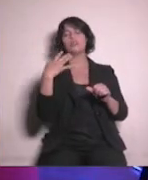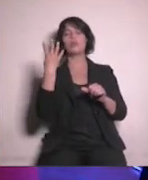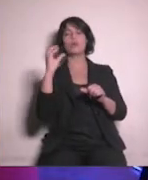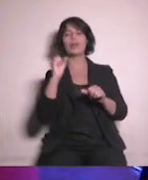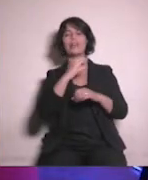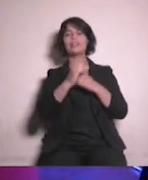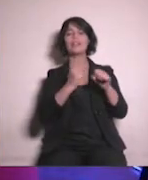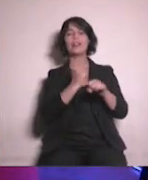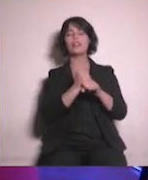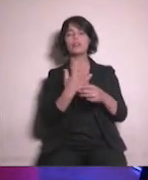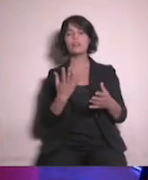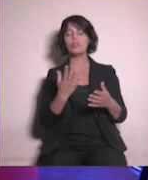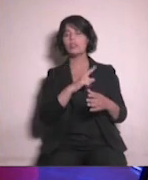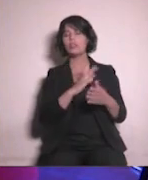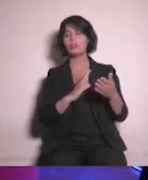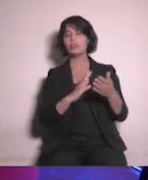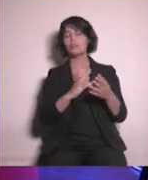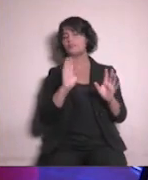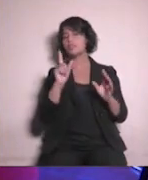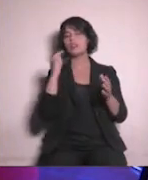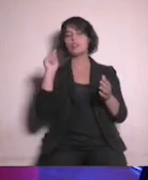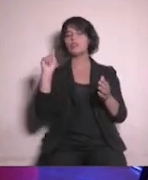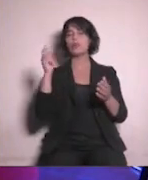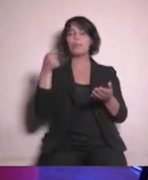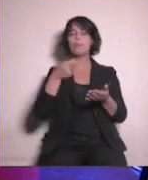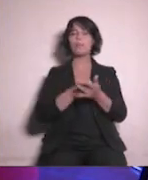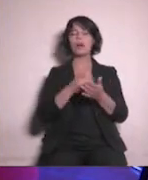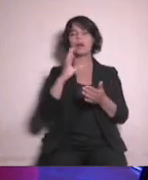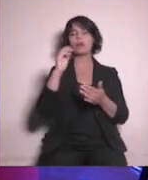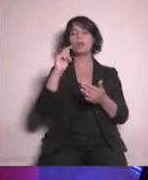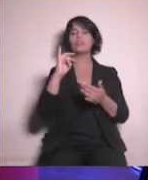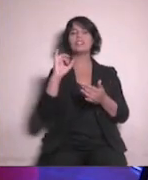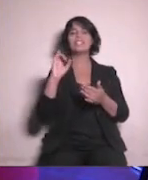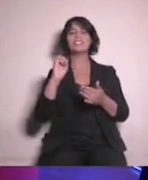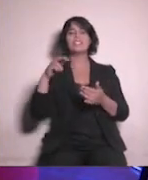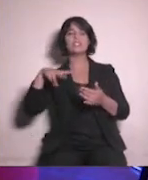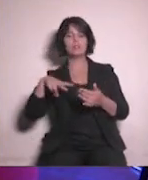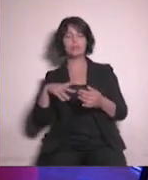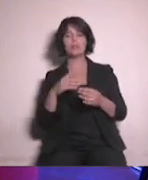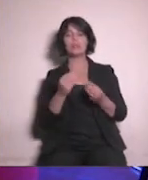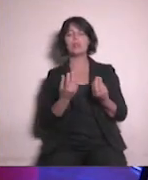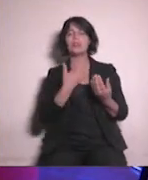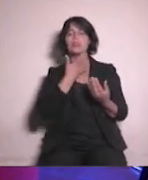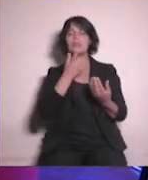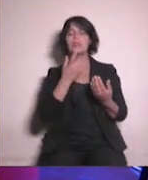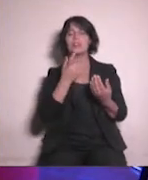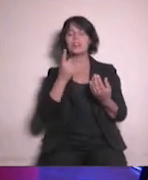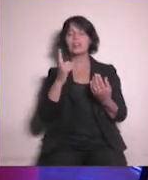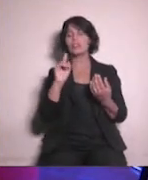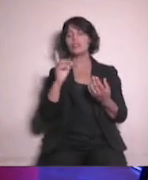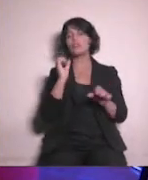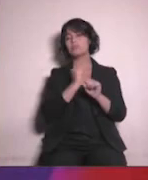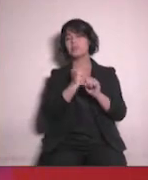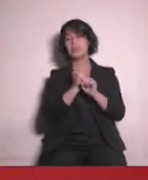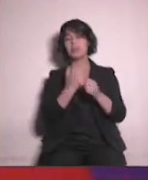momento dejan de cotizar. Muchos puede ser porque dejaron de